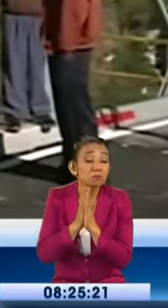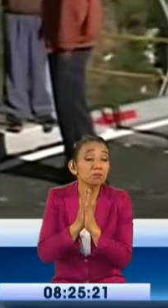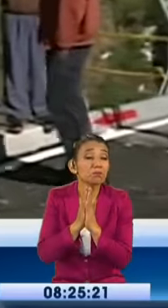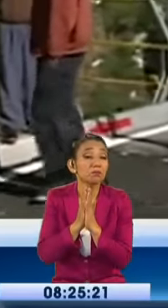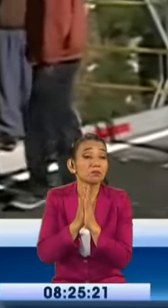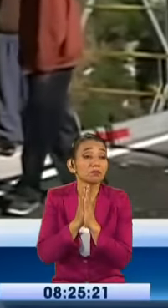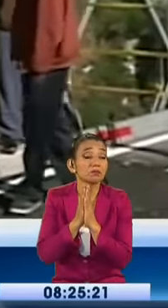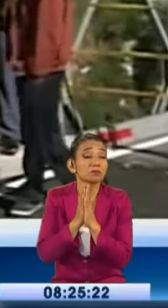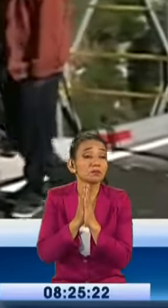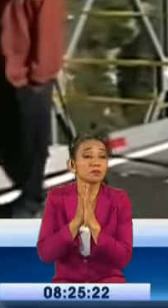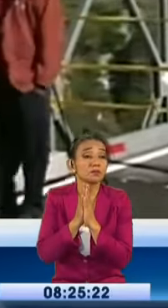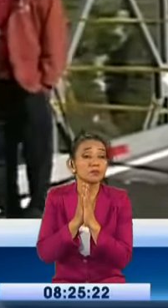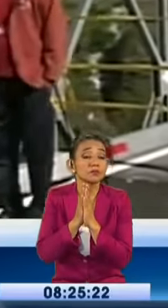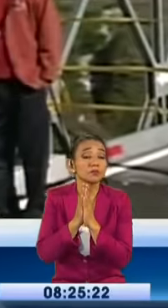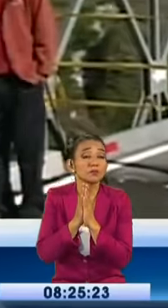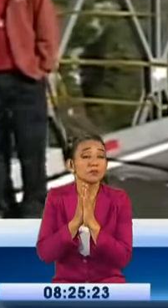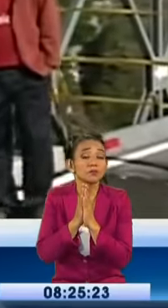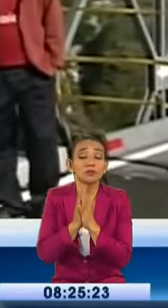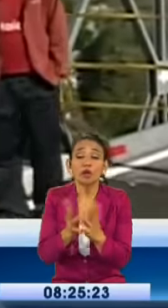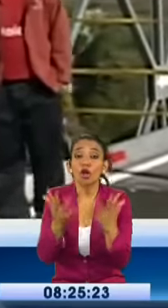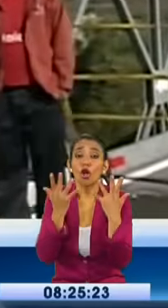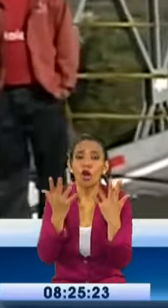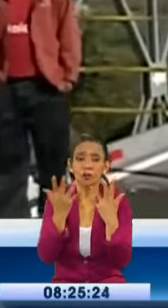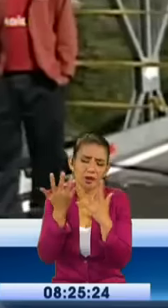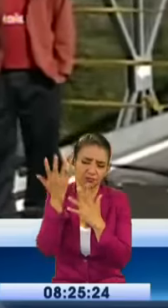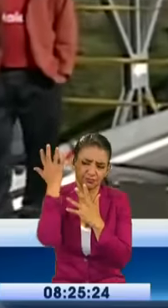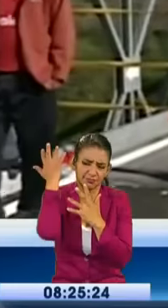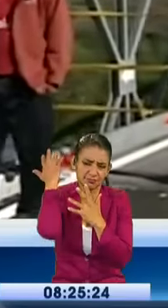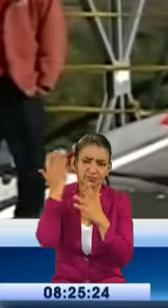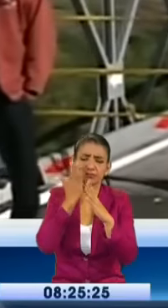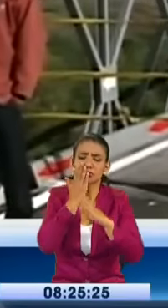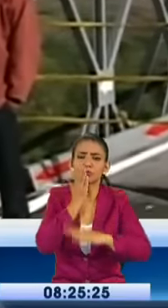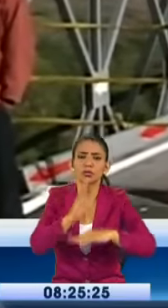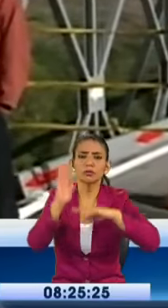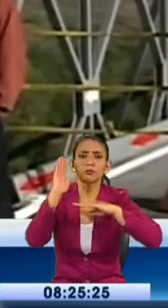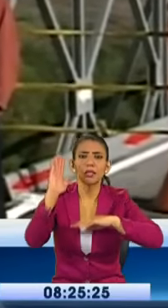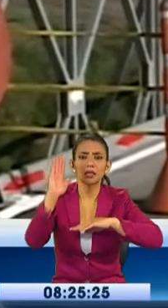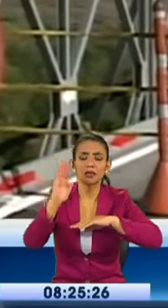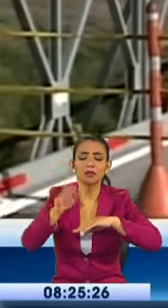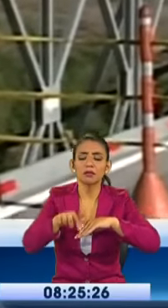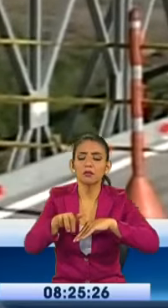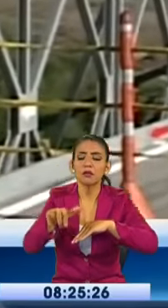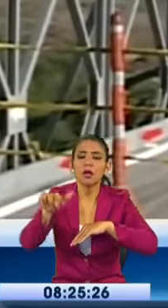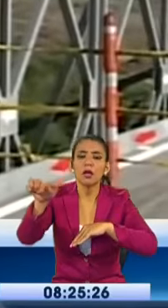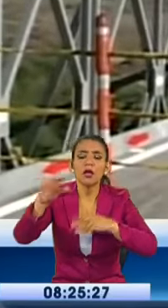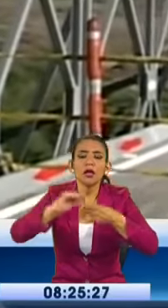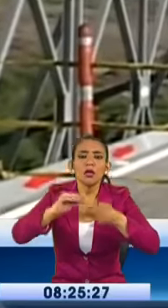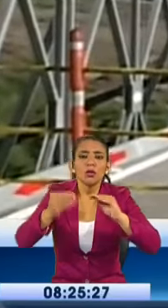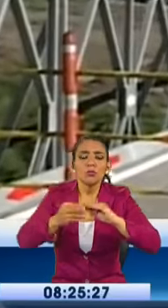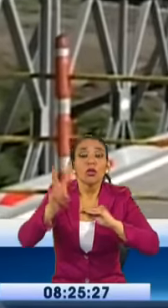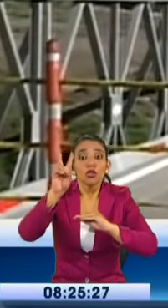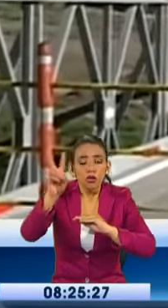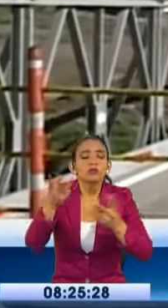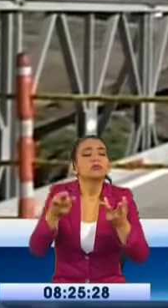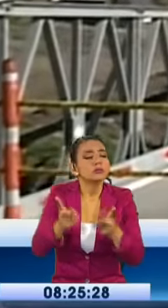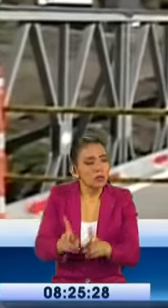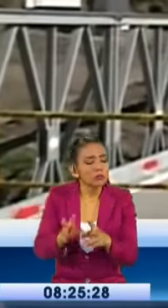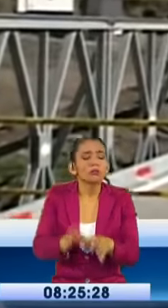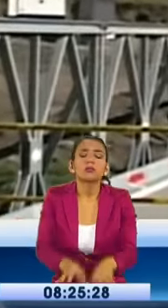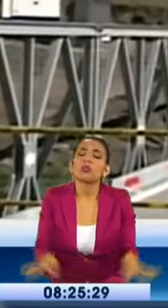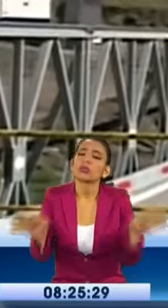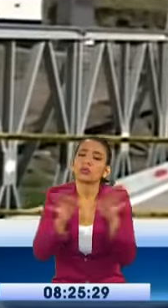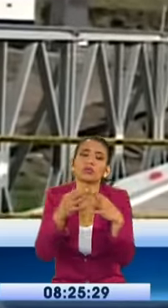que se dé la obra igual prometida desde mucho más antes con el escalón número 2, que eso es tan importante y